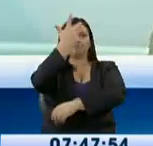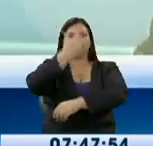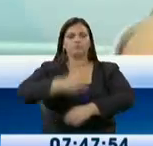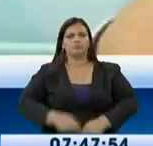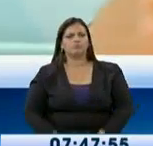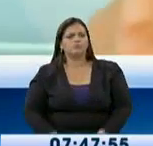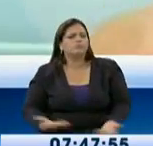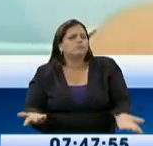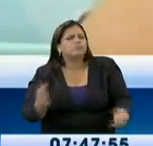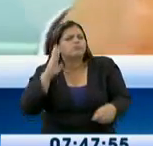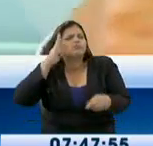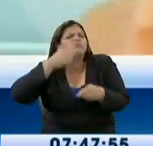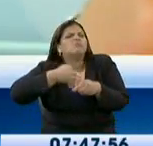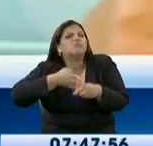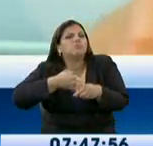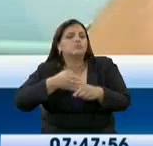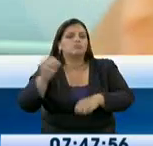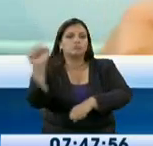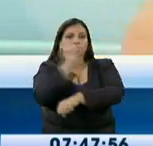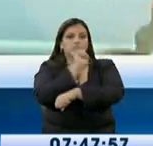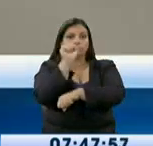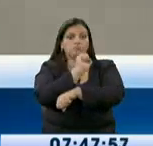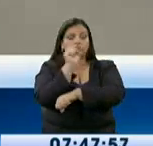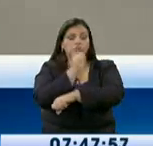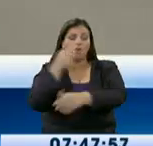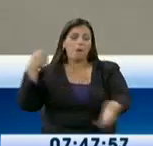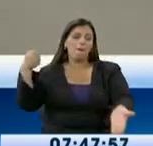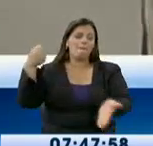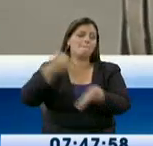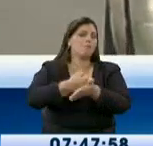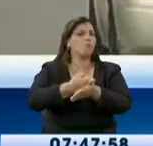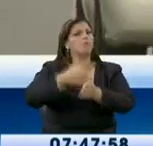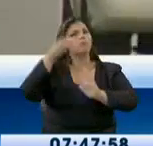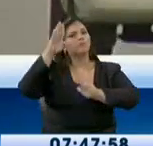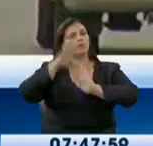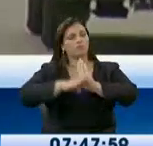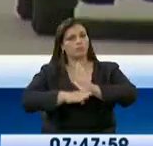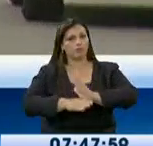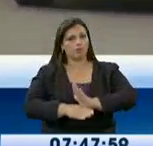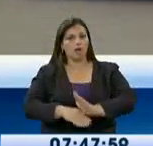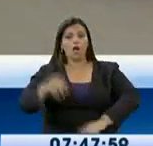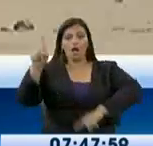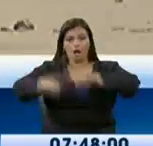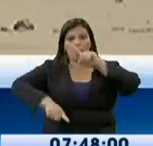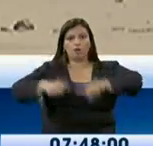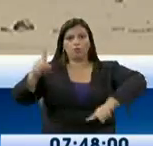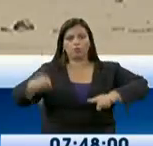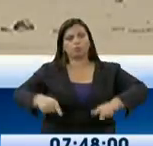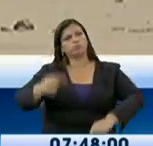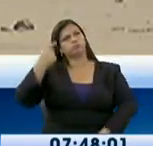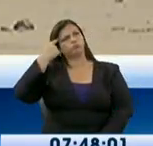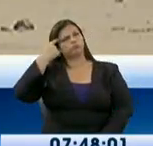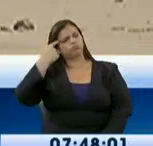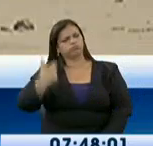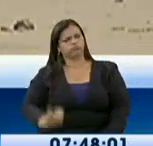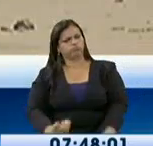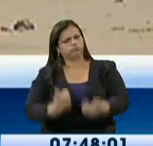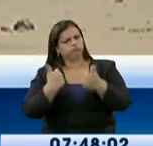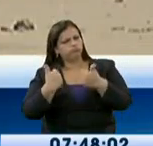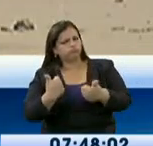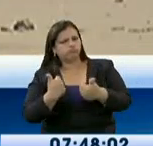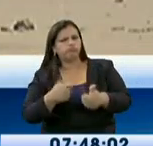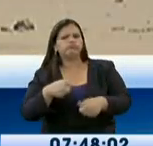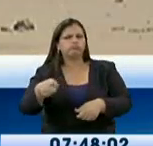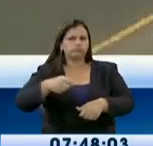Comienza ya a validarse el proceso de multas por velocidad. Para los choferes que a diario utilizan la vía perimetral, aseguran que esta medida